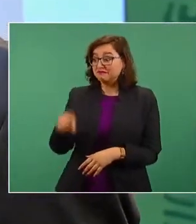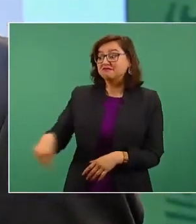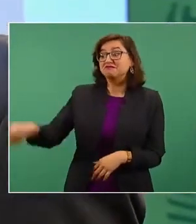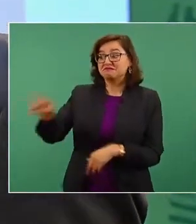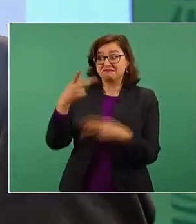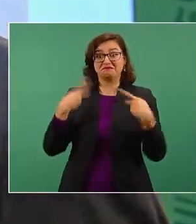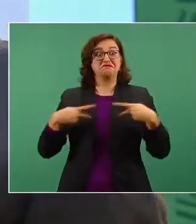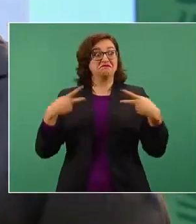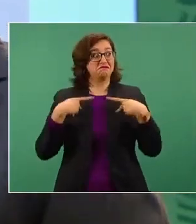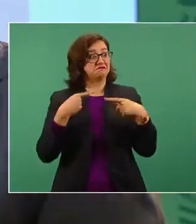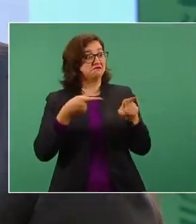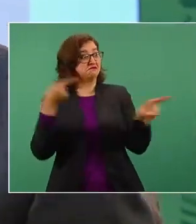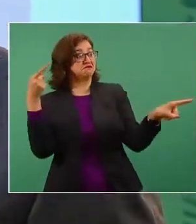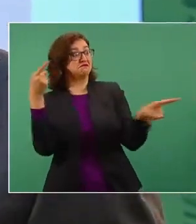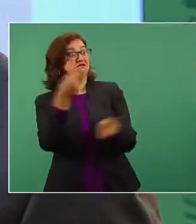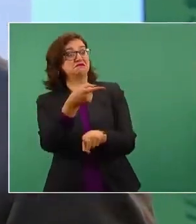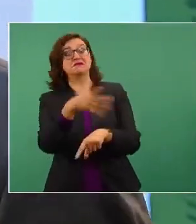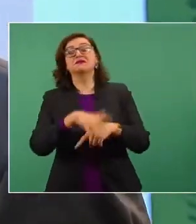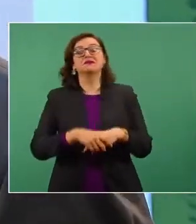que